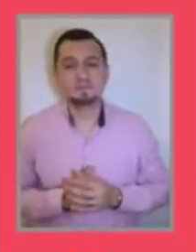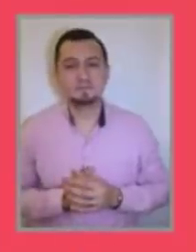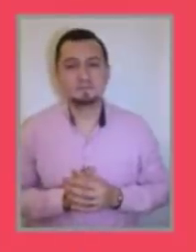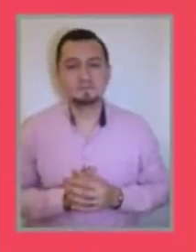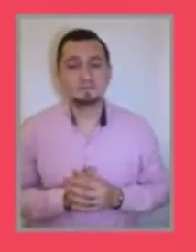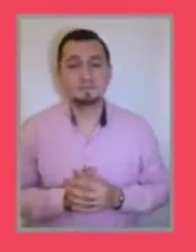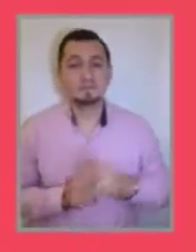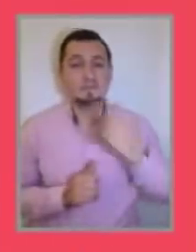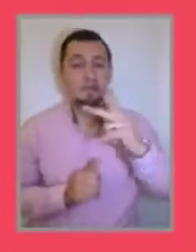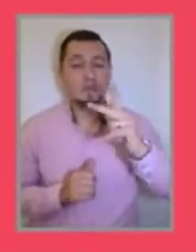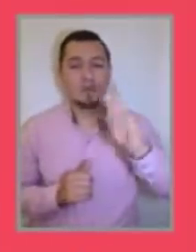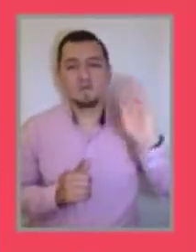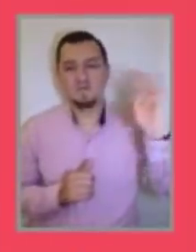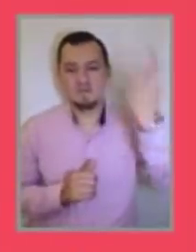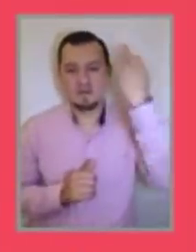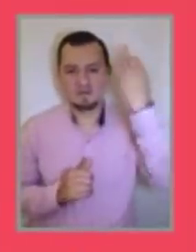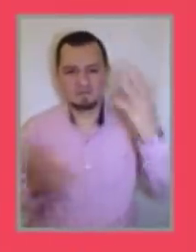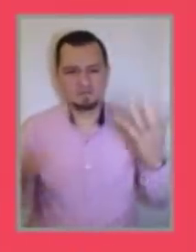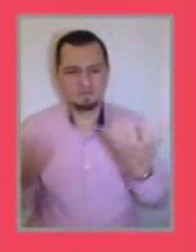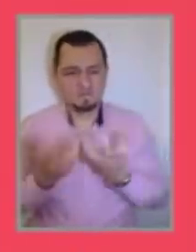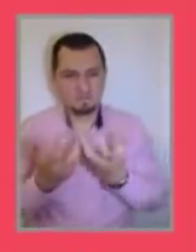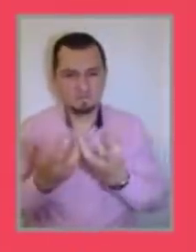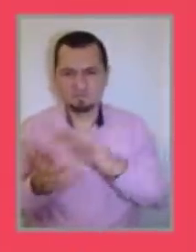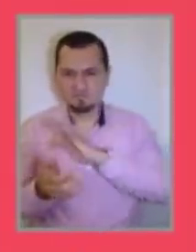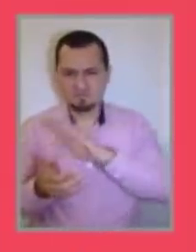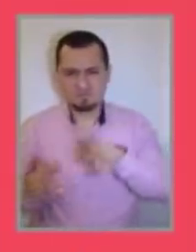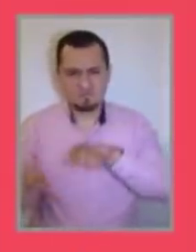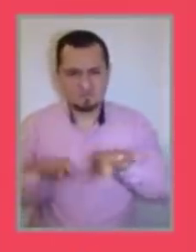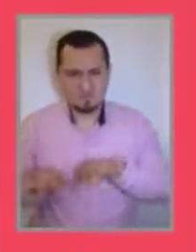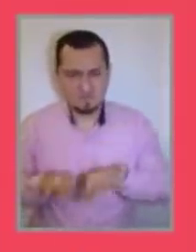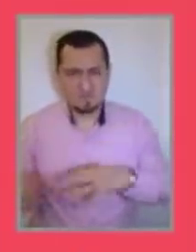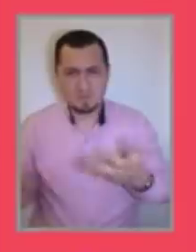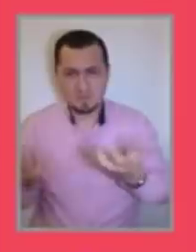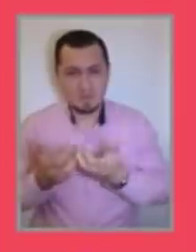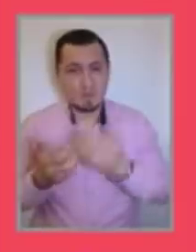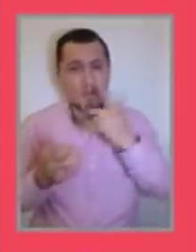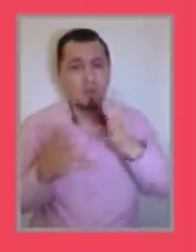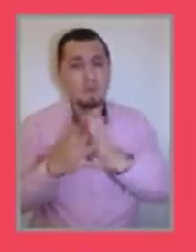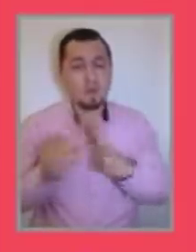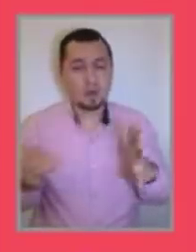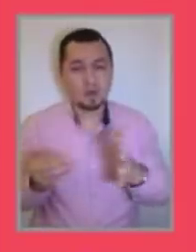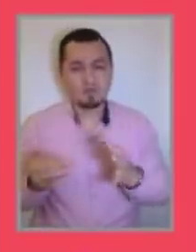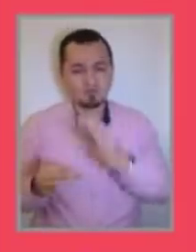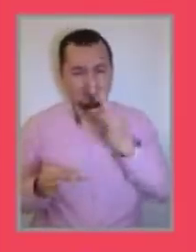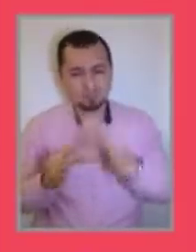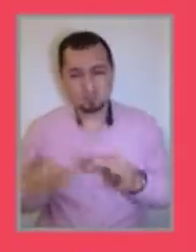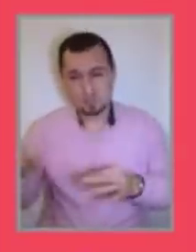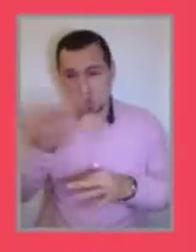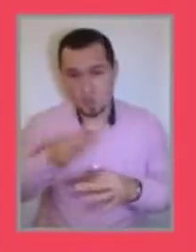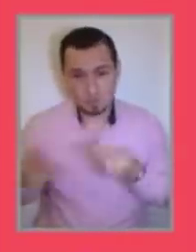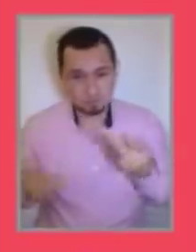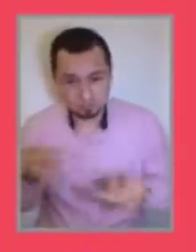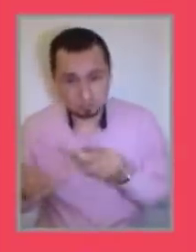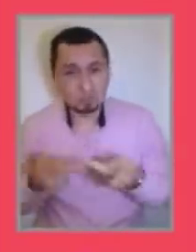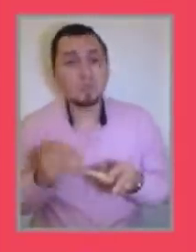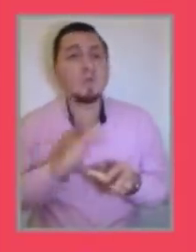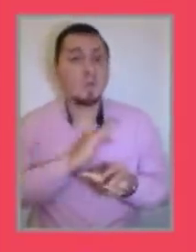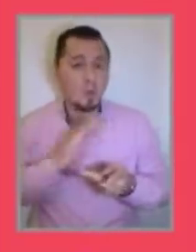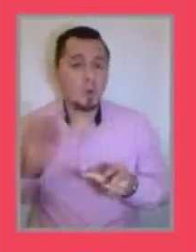la Alianza Federalista, porque fue el compromiso de Jalisco presentar un modelo consensado y es probable que sea